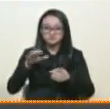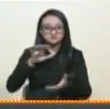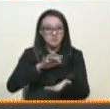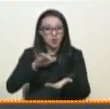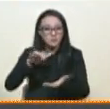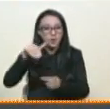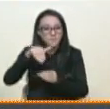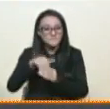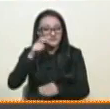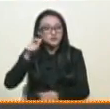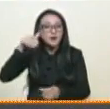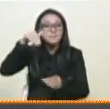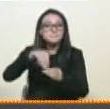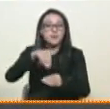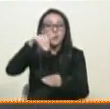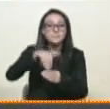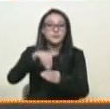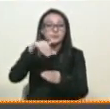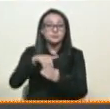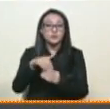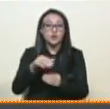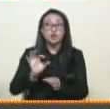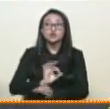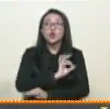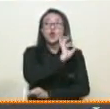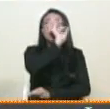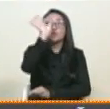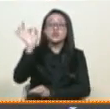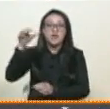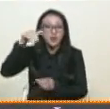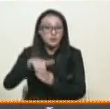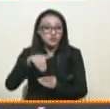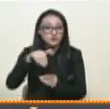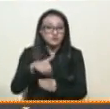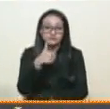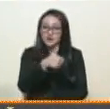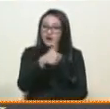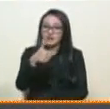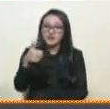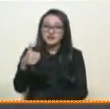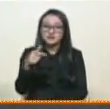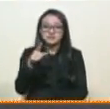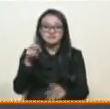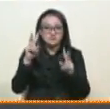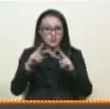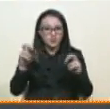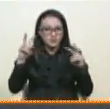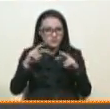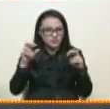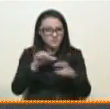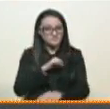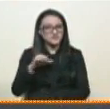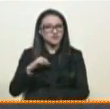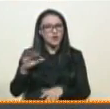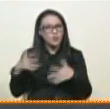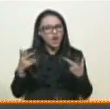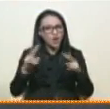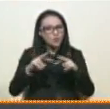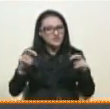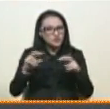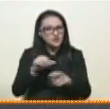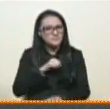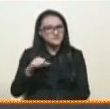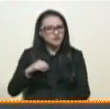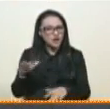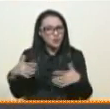está votando, a lo largo de todo el día de votación, bueno, cada quien hace su auditoría personal. ¿Cuál es la auditoría personal que